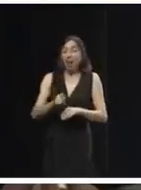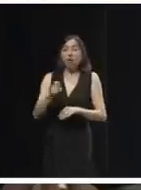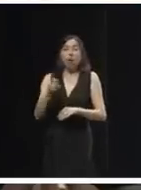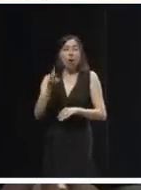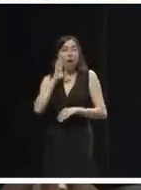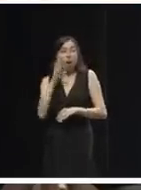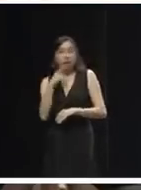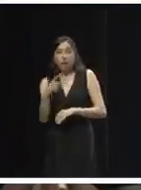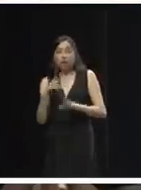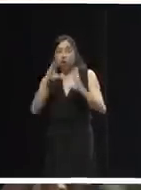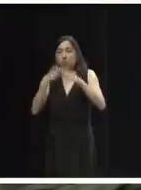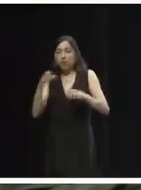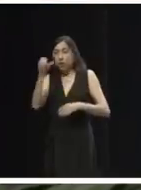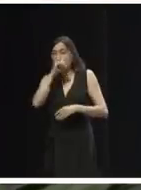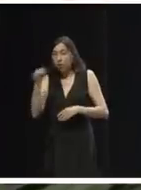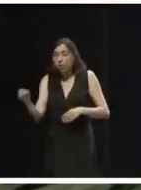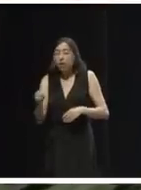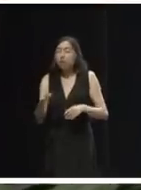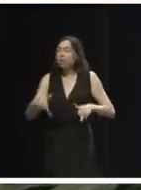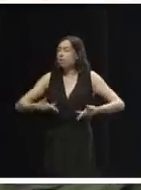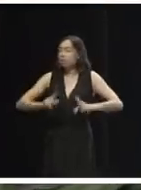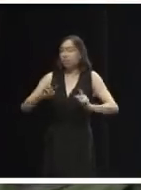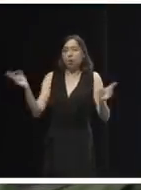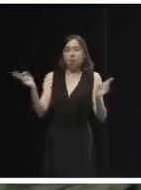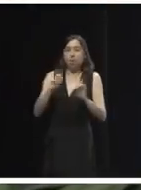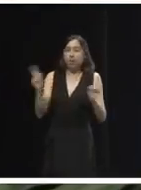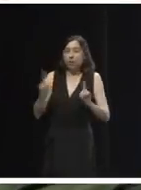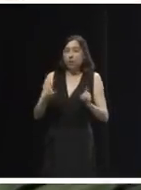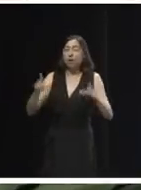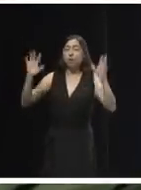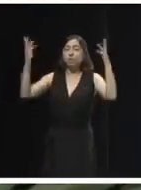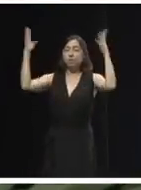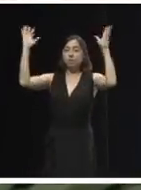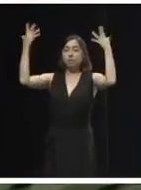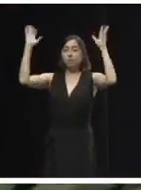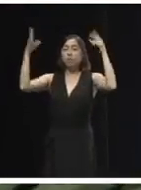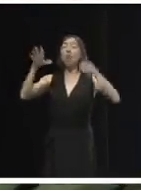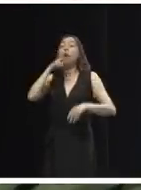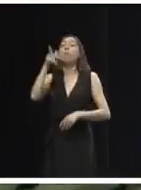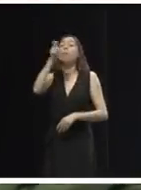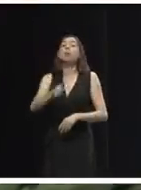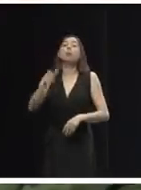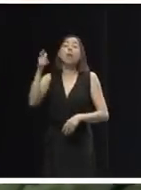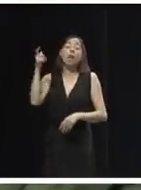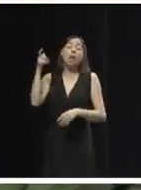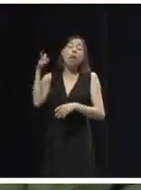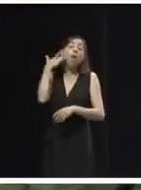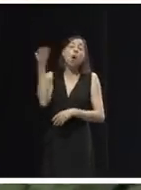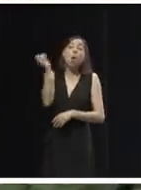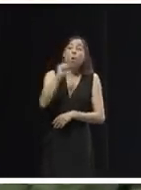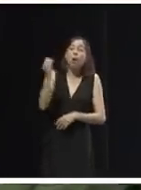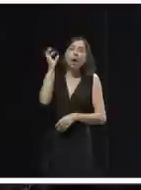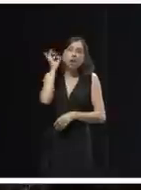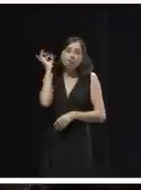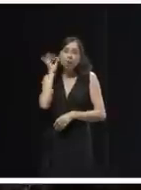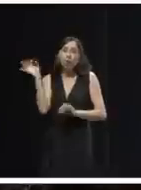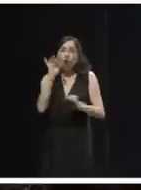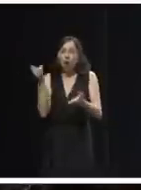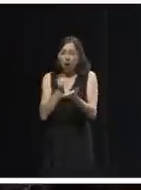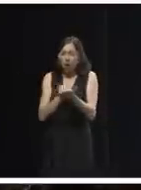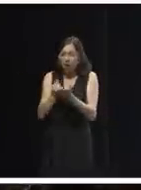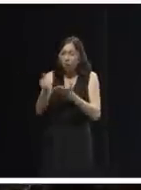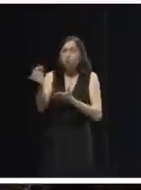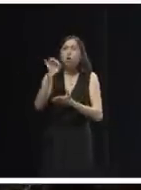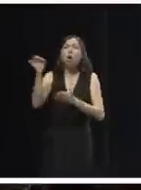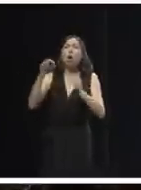Le pido a los pensionistas que salgan a votar, porque una limpiadora, un agricultor, alguien que se sube a un andamio no